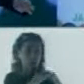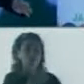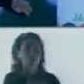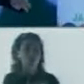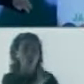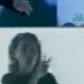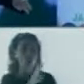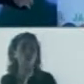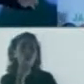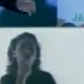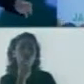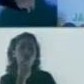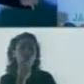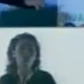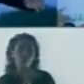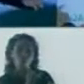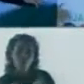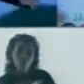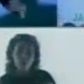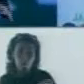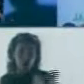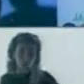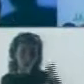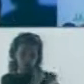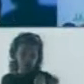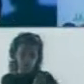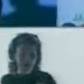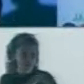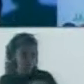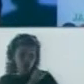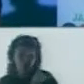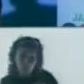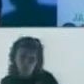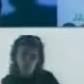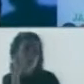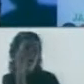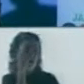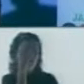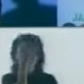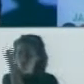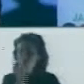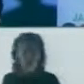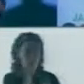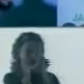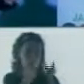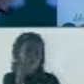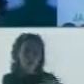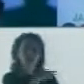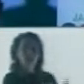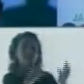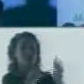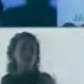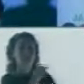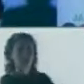última provincia económica de España. Por fin, se han dado cuenta. Ese es el sistema que ellos tienen. Todos están